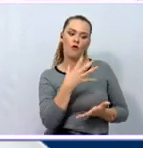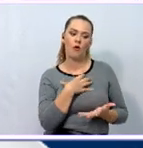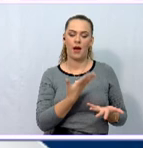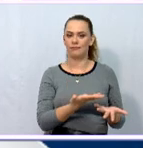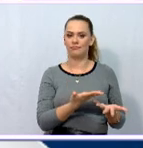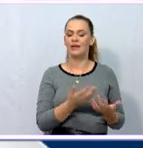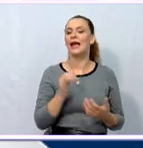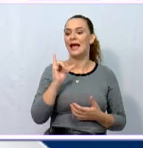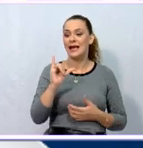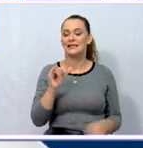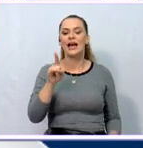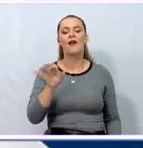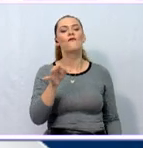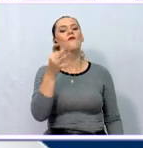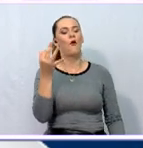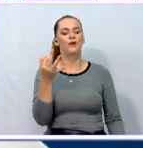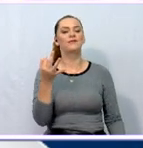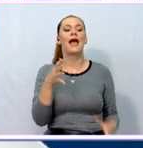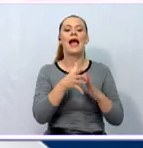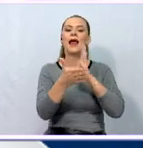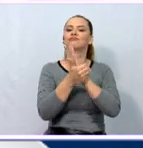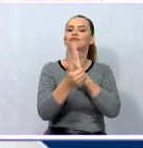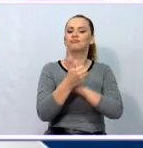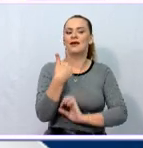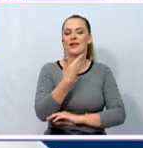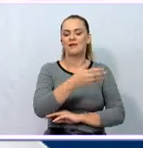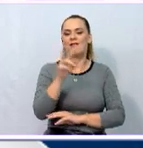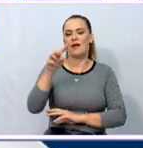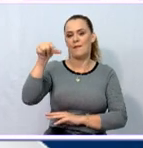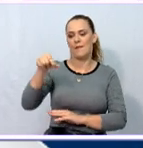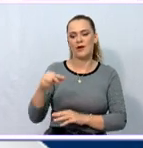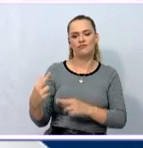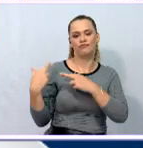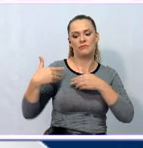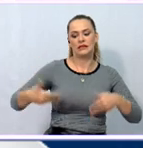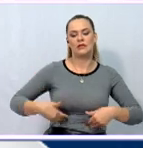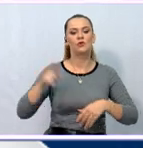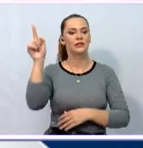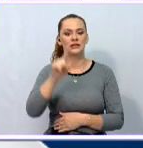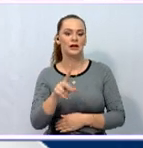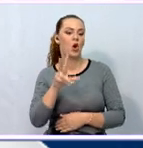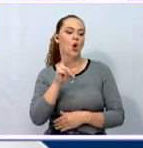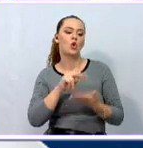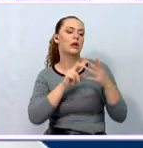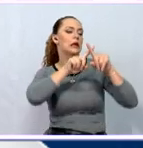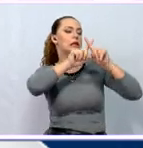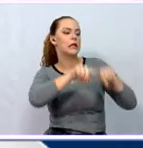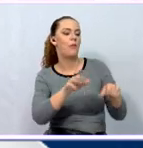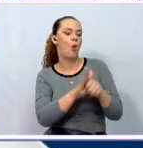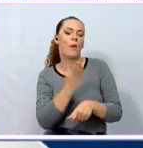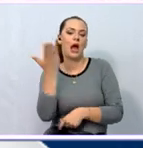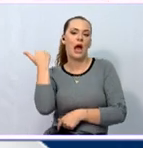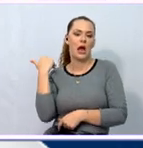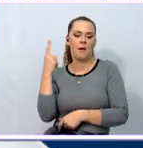a él le agrada me parece que esa es la gran virtud que tuvo Vladimir que estaba al frente del Deportivo Saprissa que no fue eliminar por completo el anterior